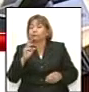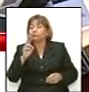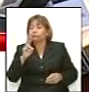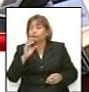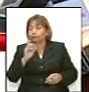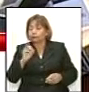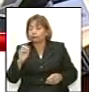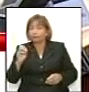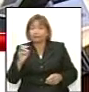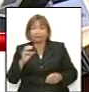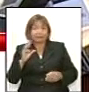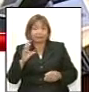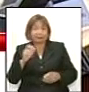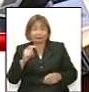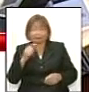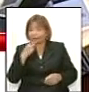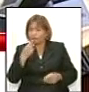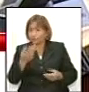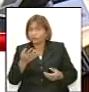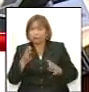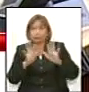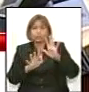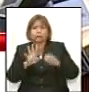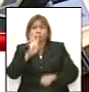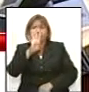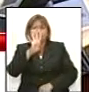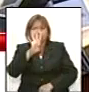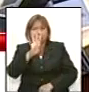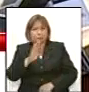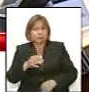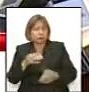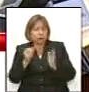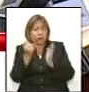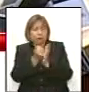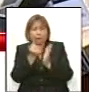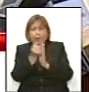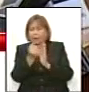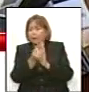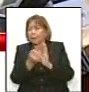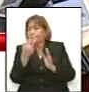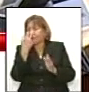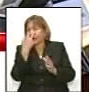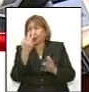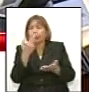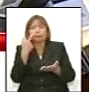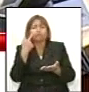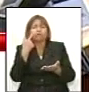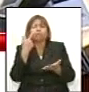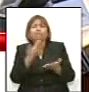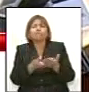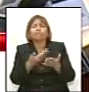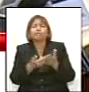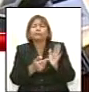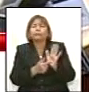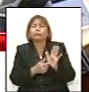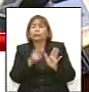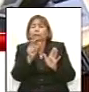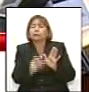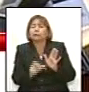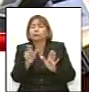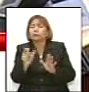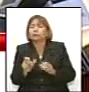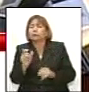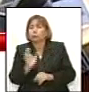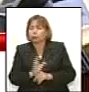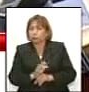primer elemento. Hemos presentado 14 sellos bicentenario que justamente permiten reconocer a personajes. También